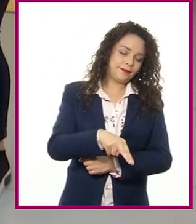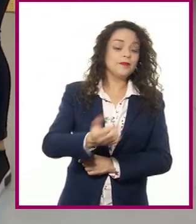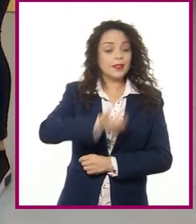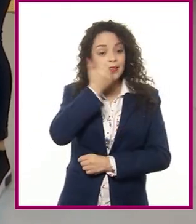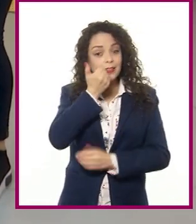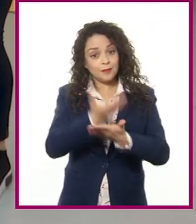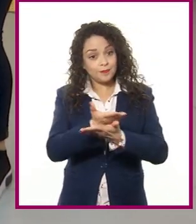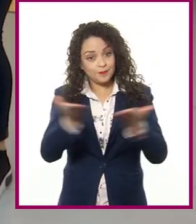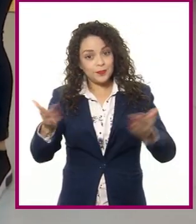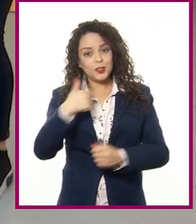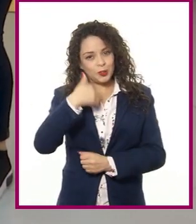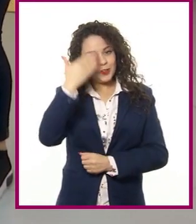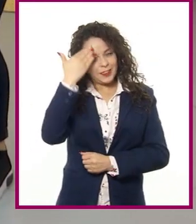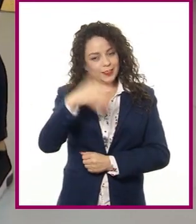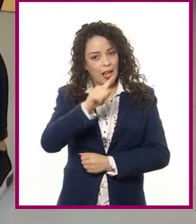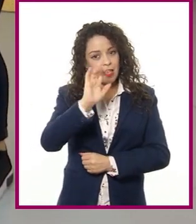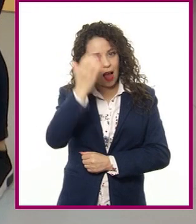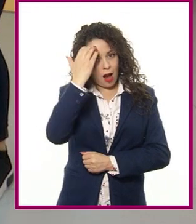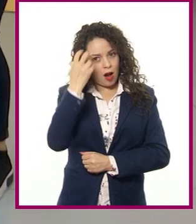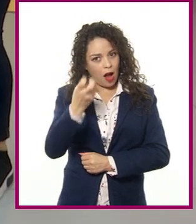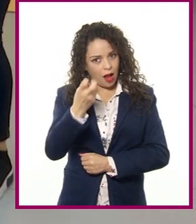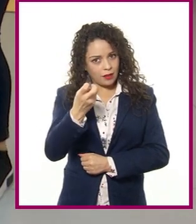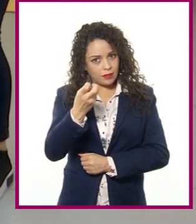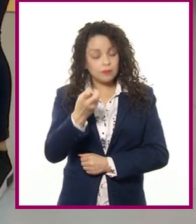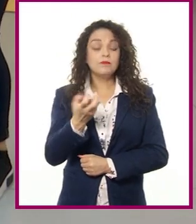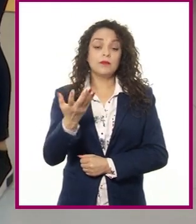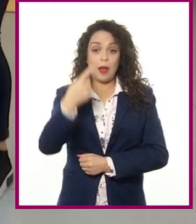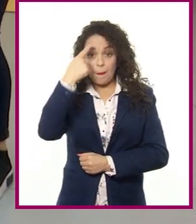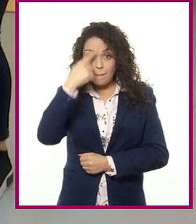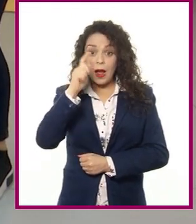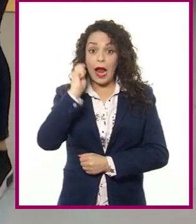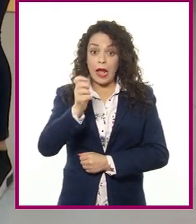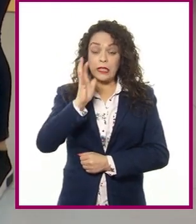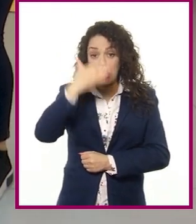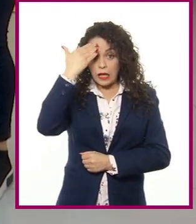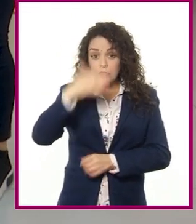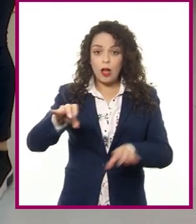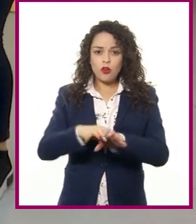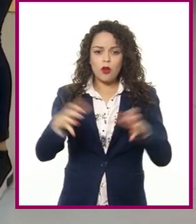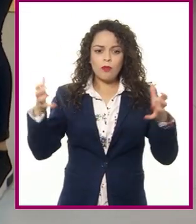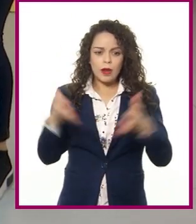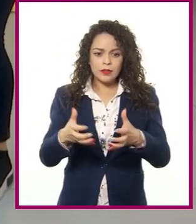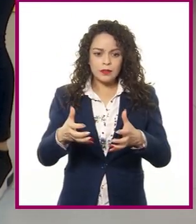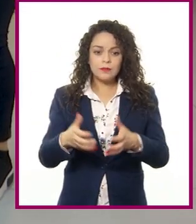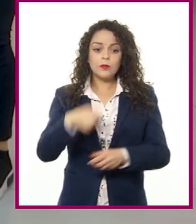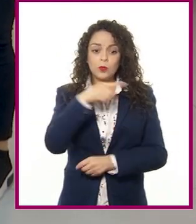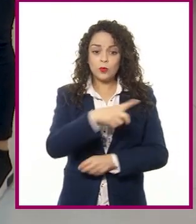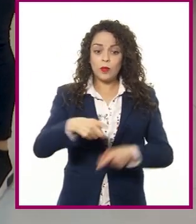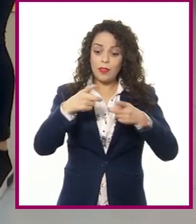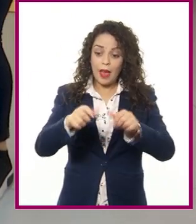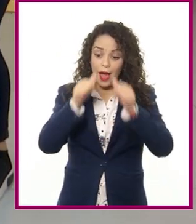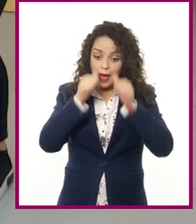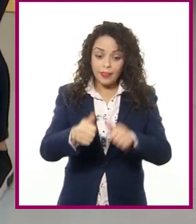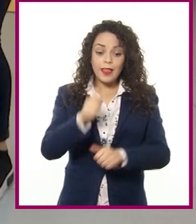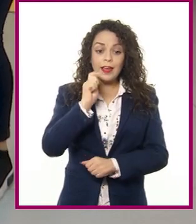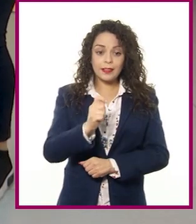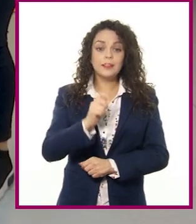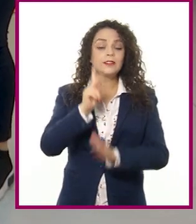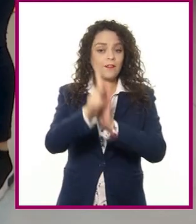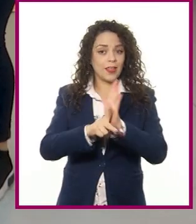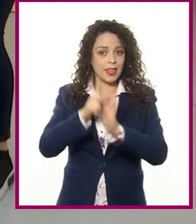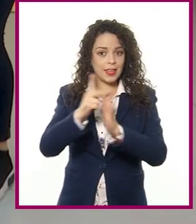y alumnos ya conocen este tipo de variación y para activar lo que ya saben se les pide que atiendan el siguiente